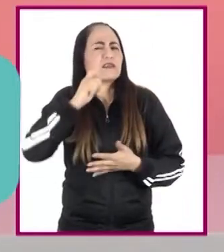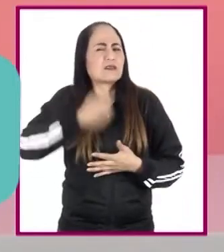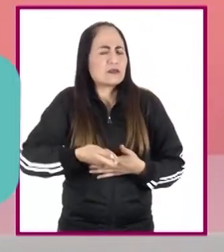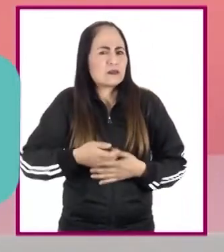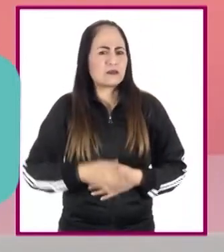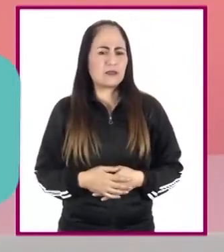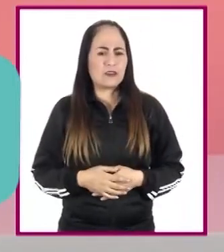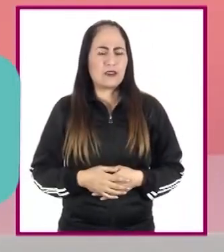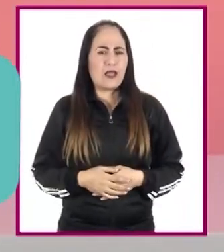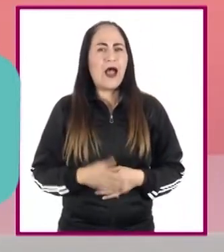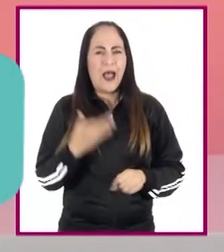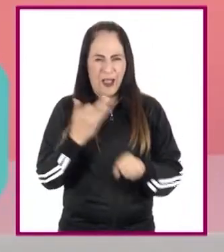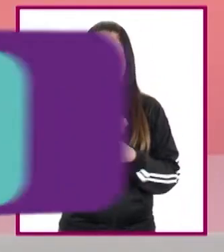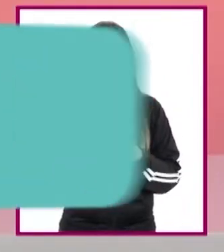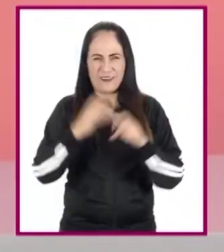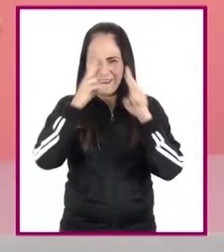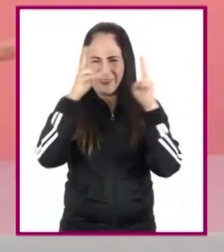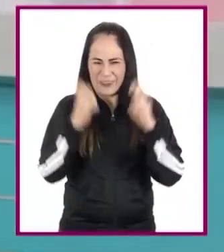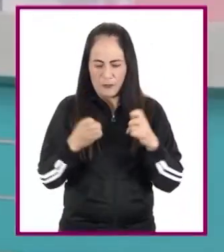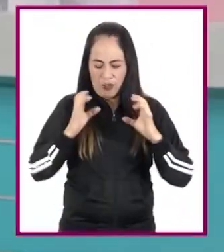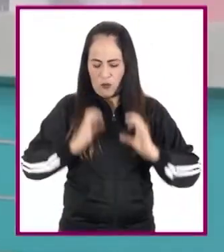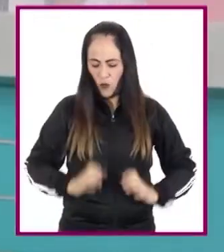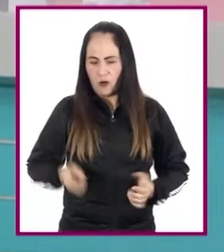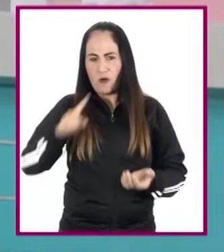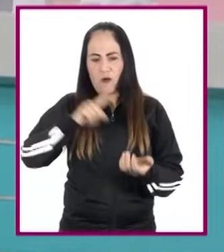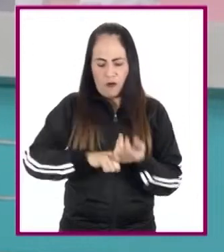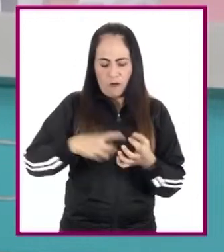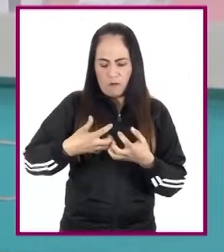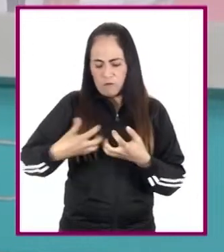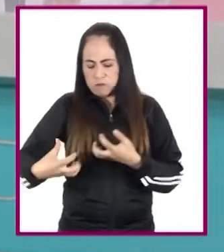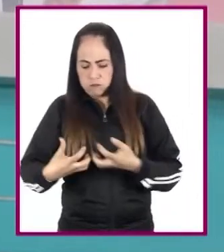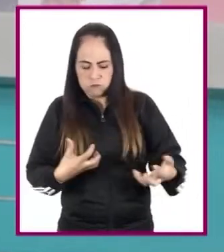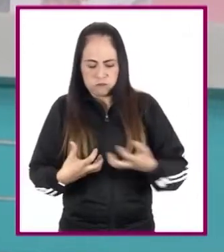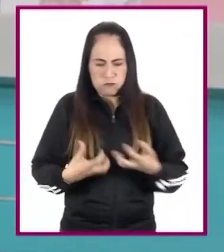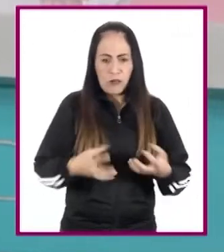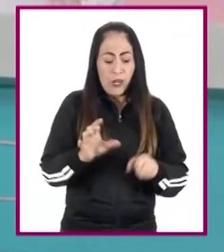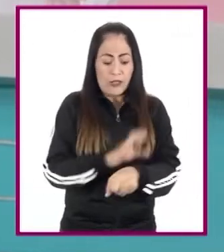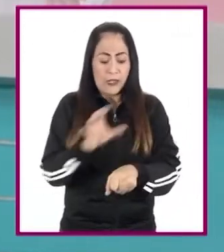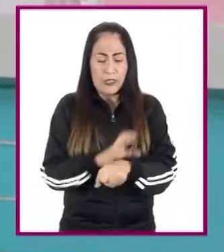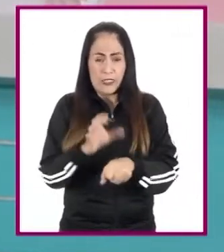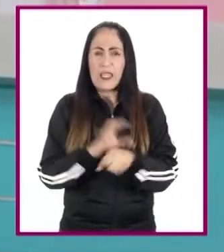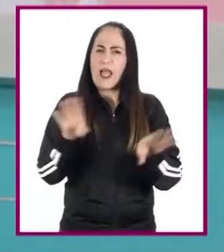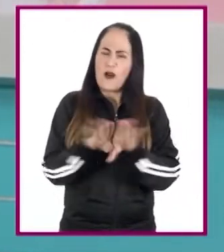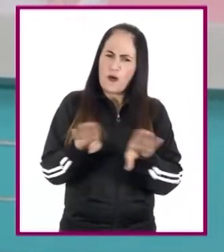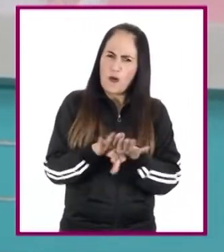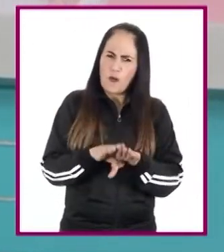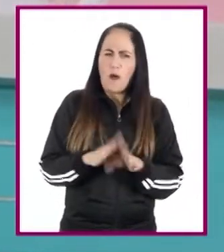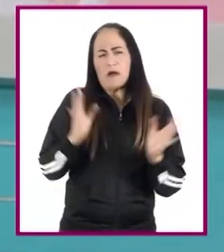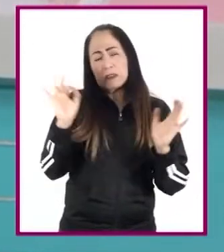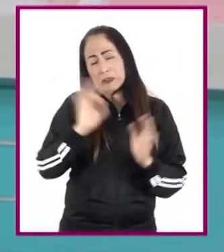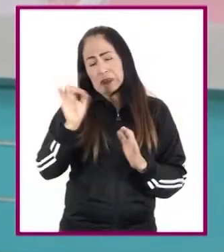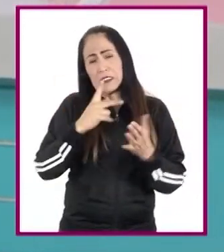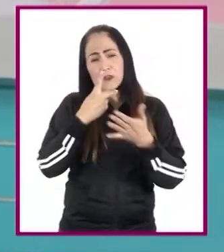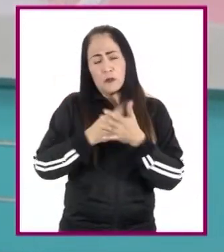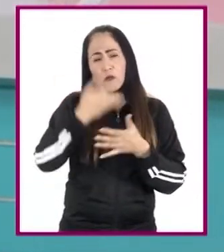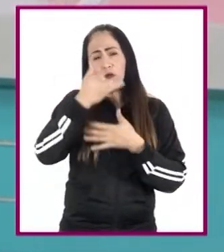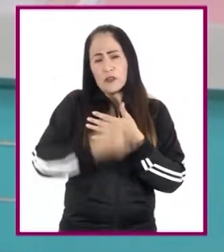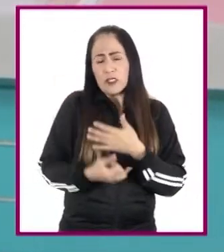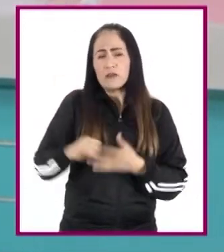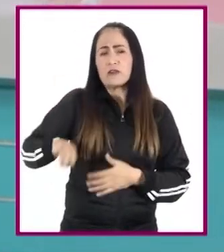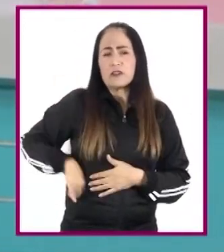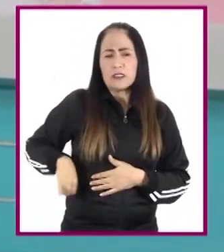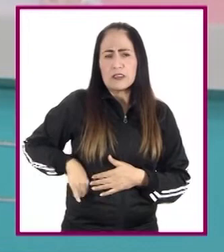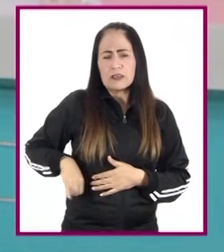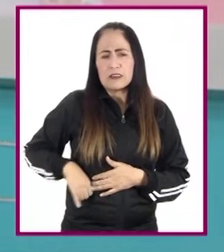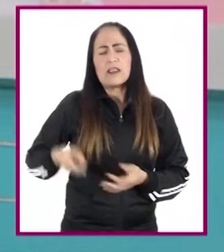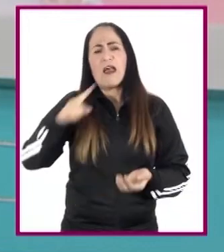hablando de las reacciones químicas en el cuerpo y de cómo se obtiene energía, un proyecto interesante podría ser indagar cuánta